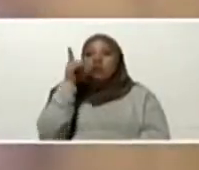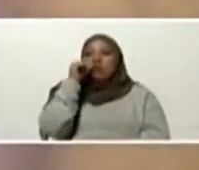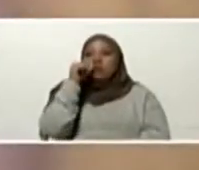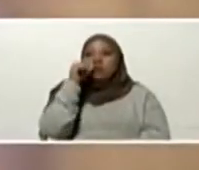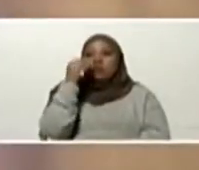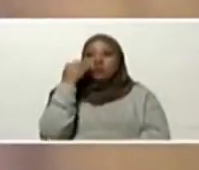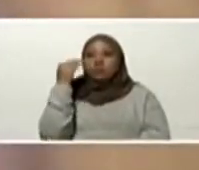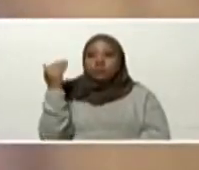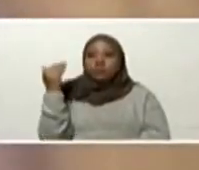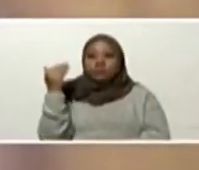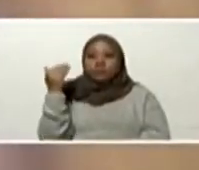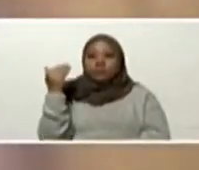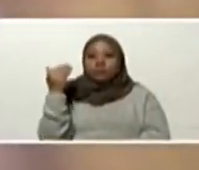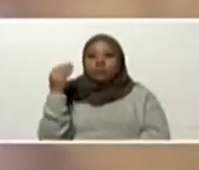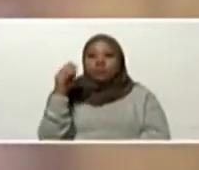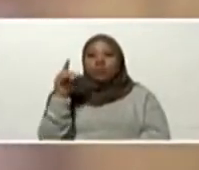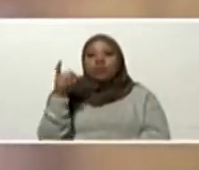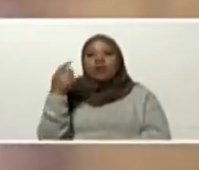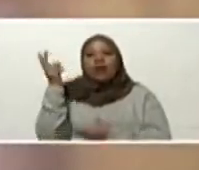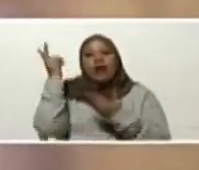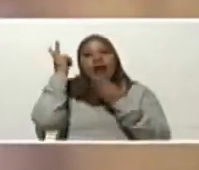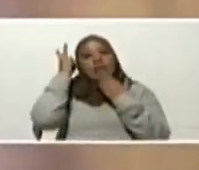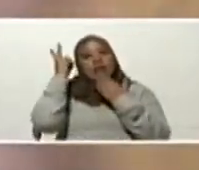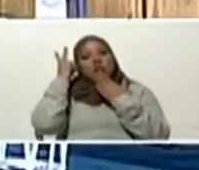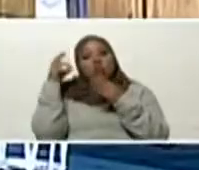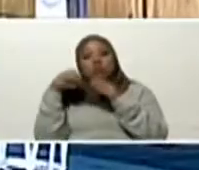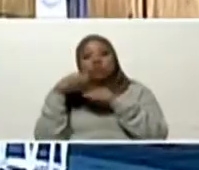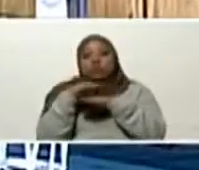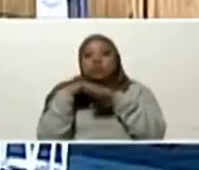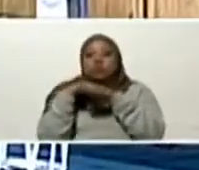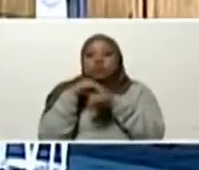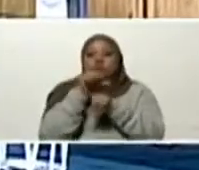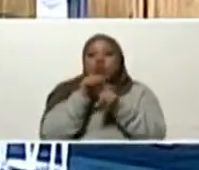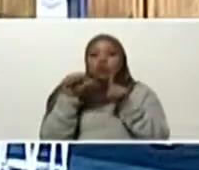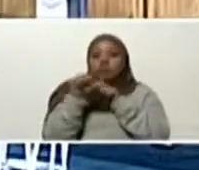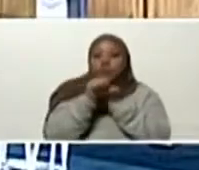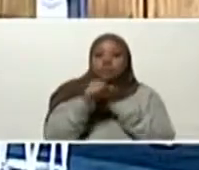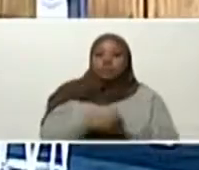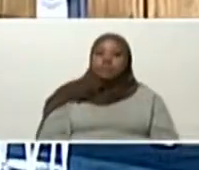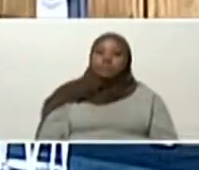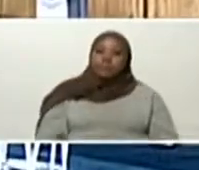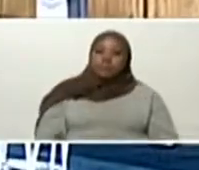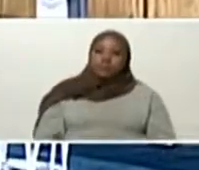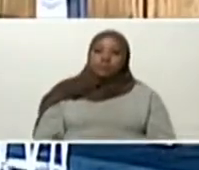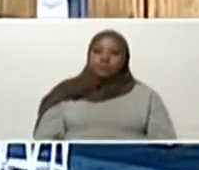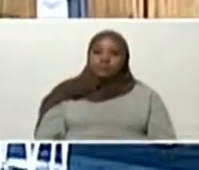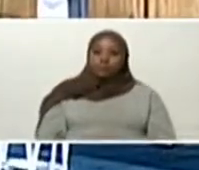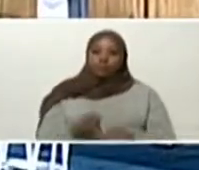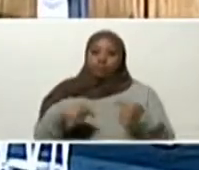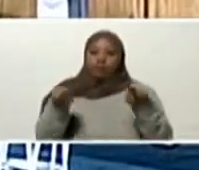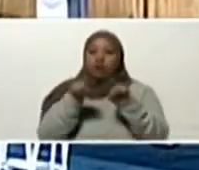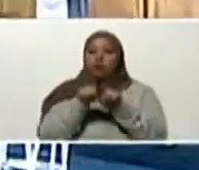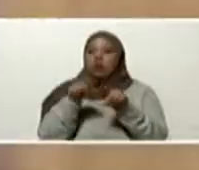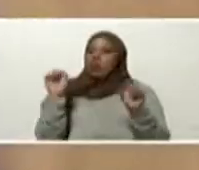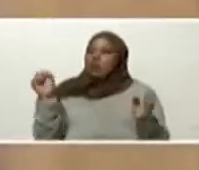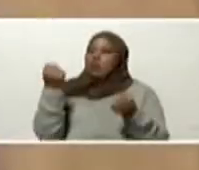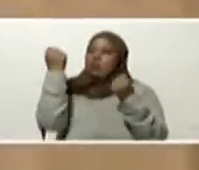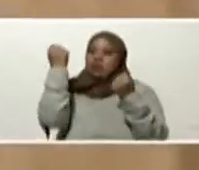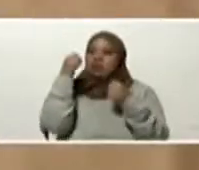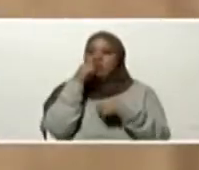Editorial Amalivaca, del Ministerio de Ecosocialismo. Igualmente, El